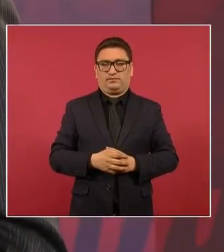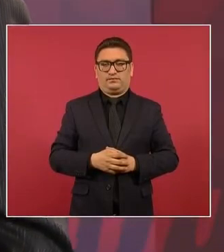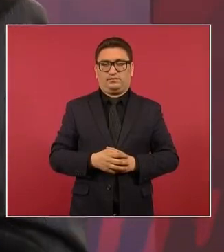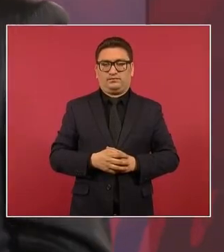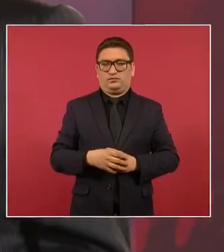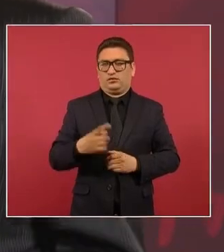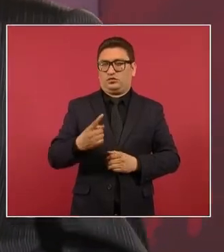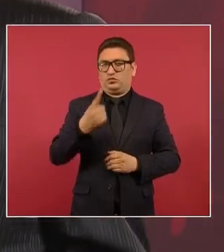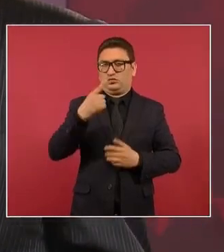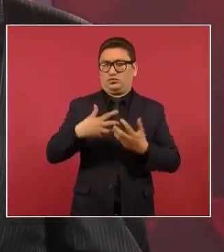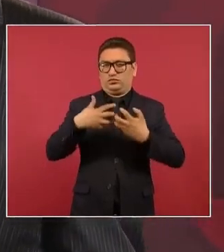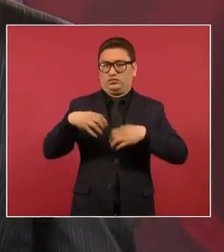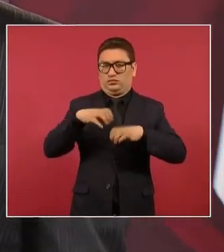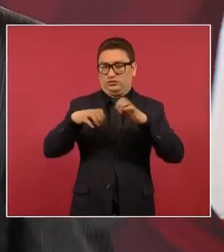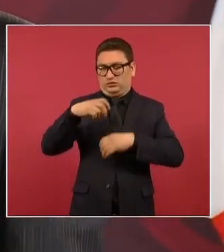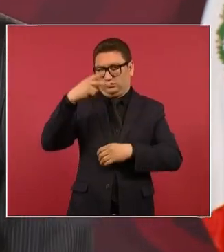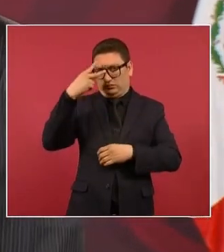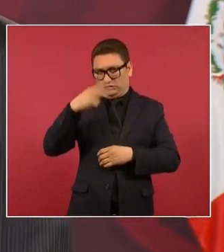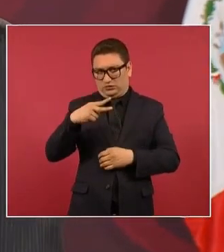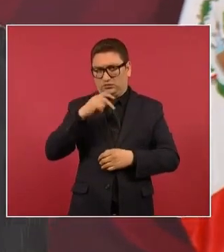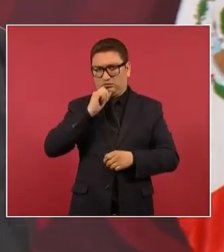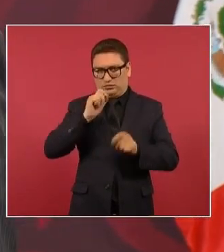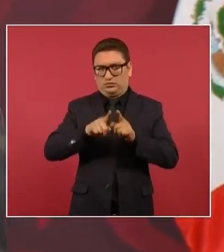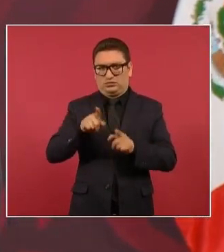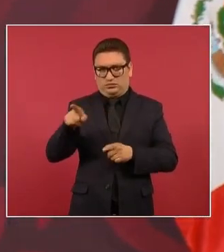Una empresa mexicana también tiene